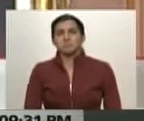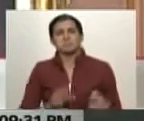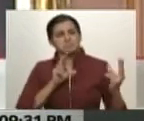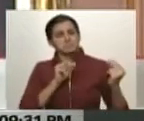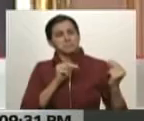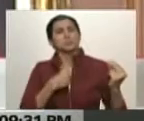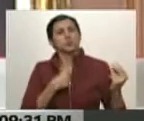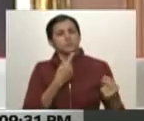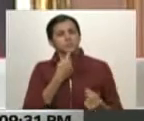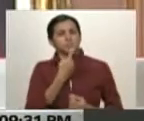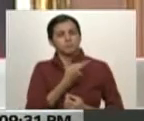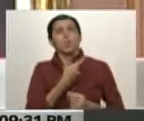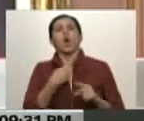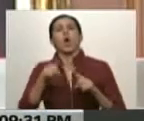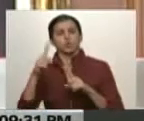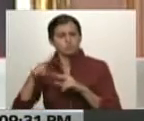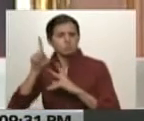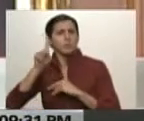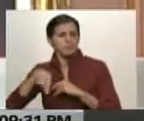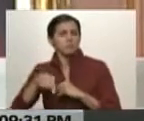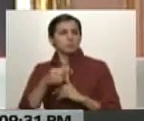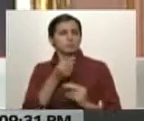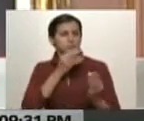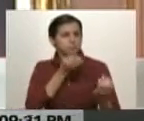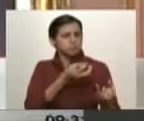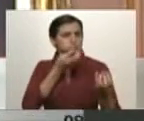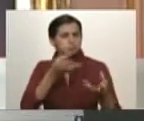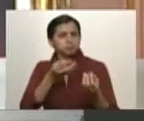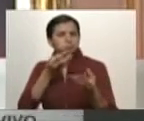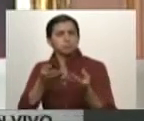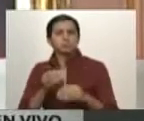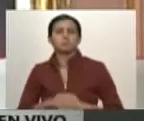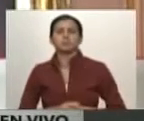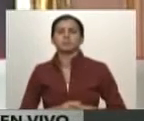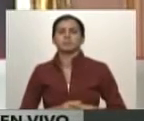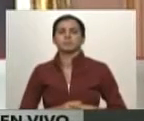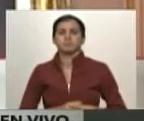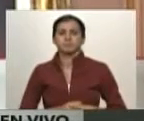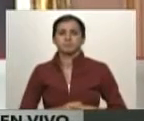y le decía también otros ex presidentes y presidentas que estaban en la calle